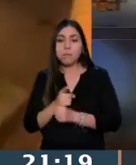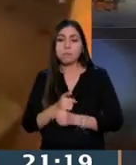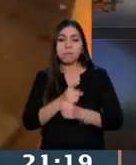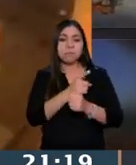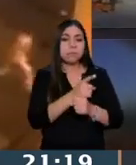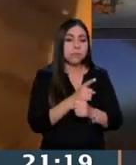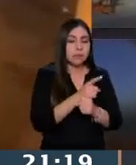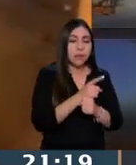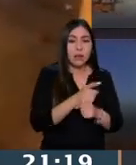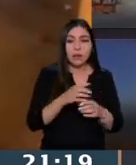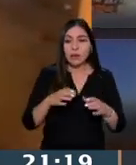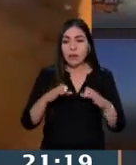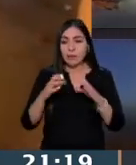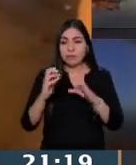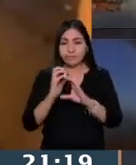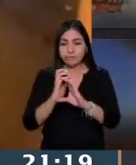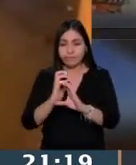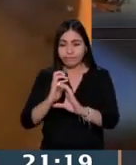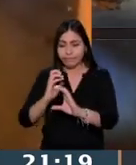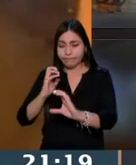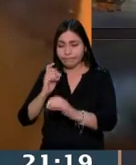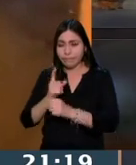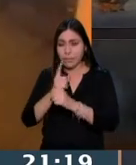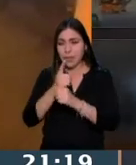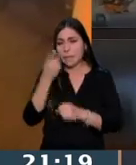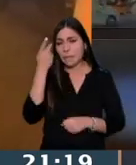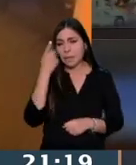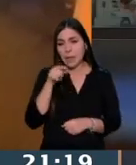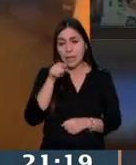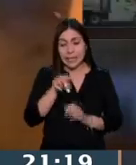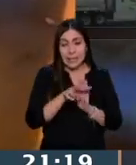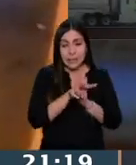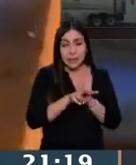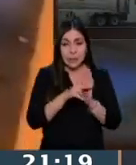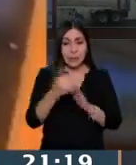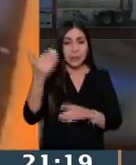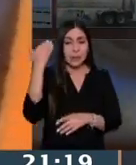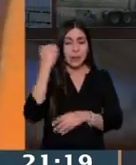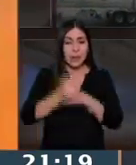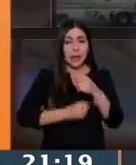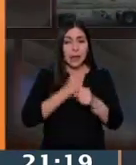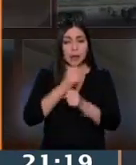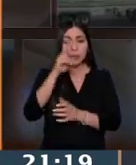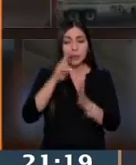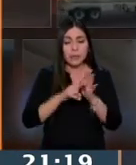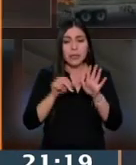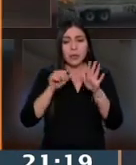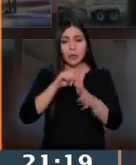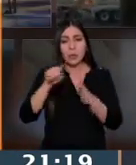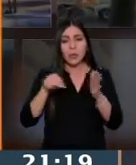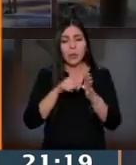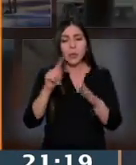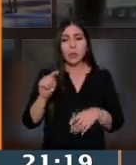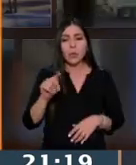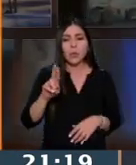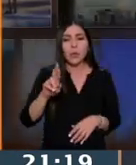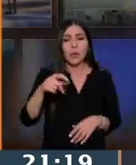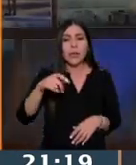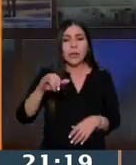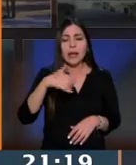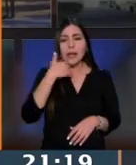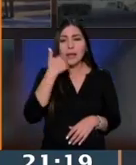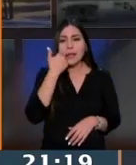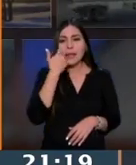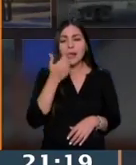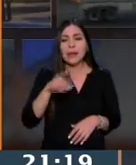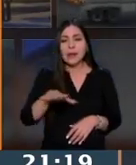Guzmán. En realidad, se trata de un video grabado en Turquía en el año 2016, tras el intento de golpe de Estado